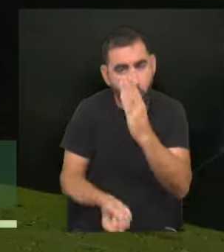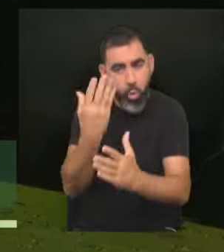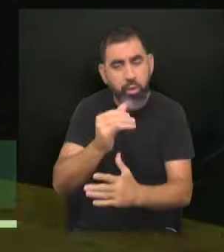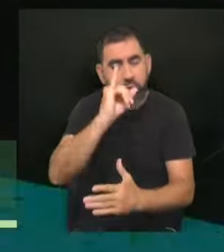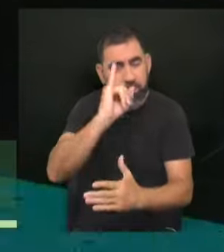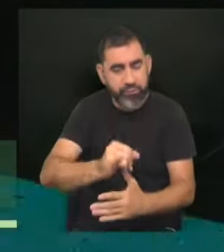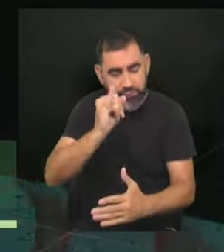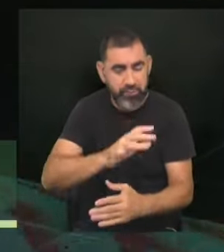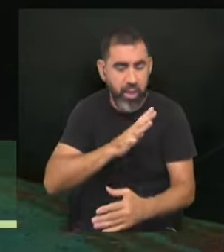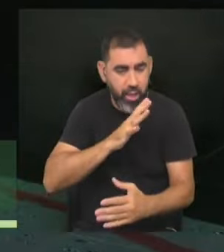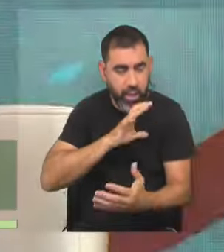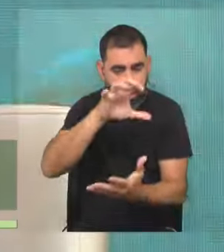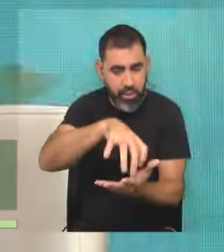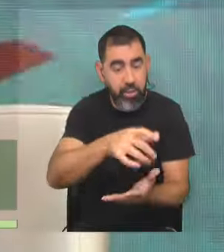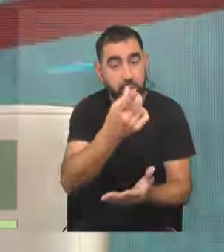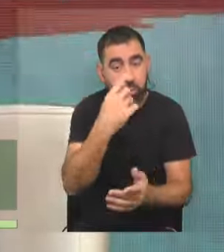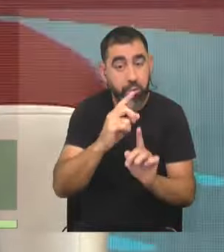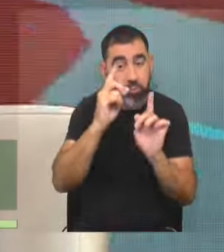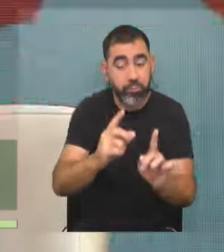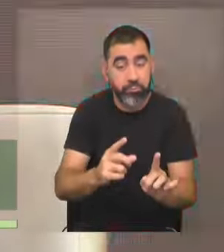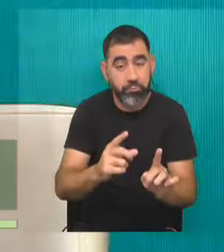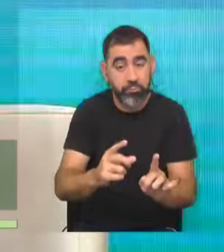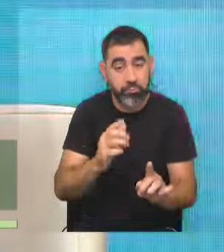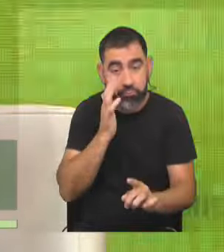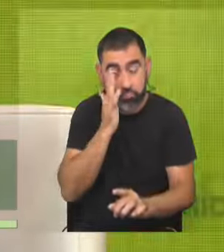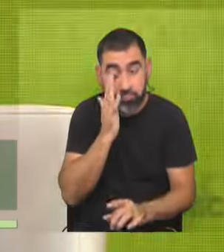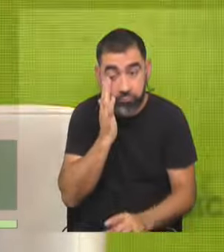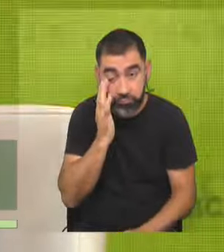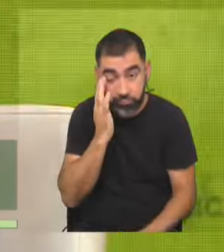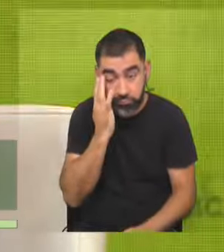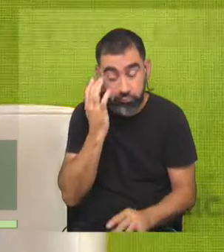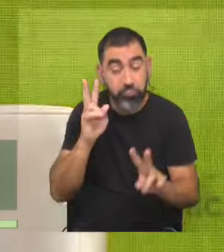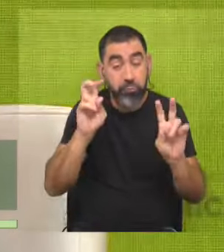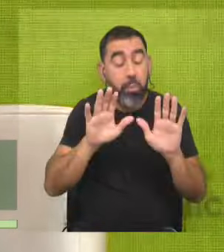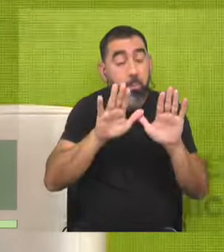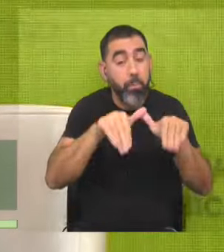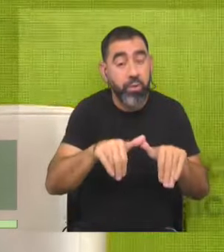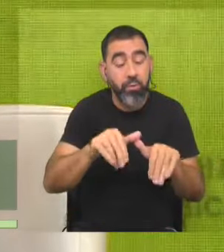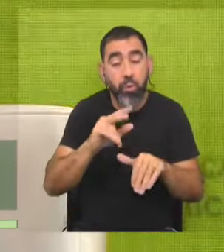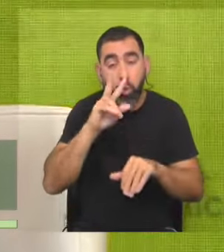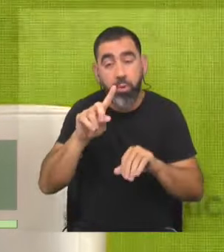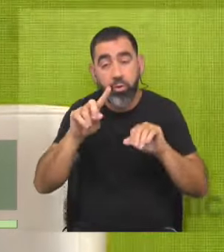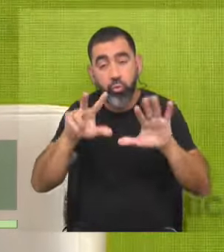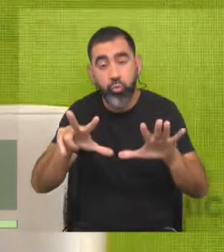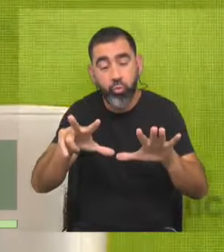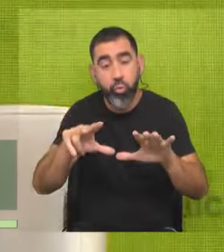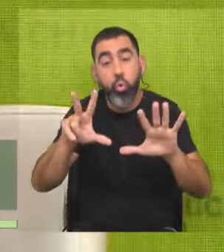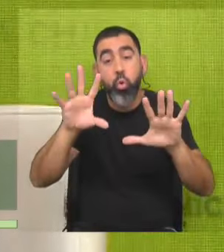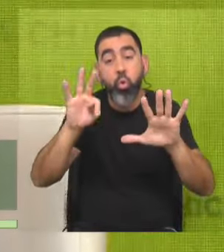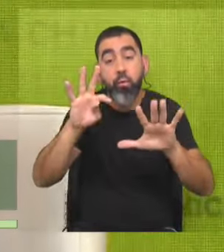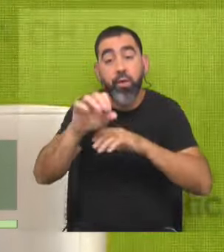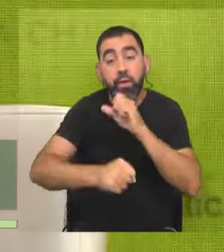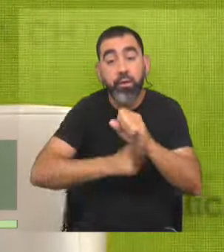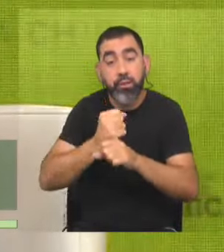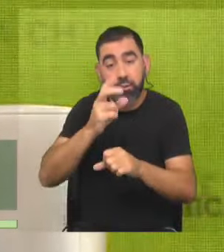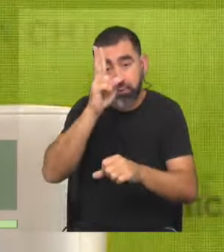nuevo que te digo pero tiene una parte que es eh patrimonial o sea en el 2018 festejamos los 90 años del